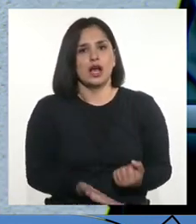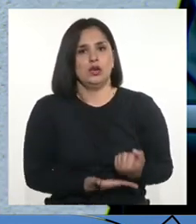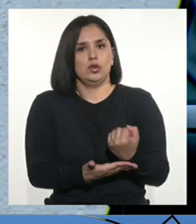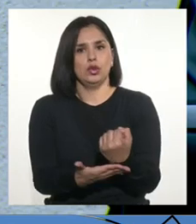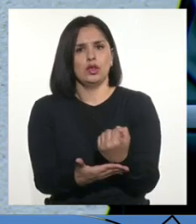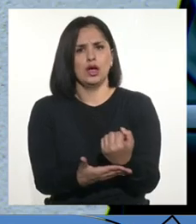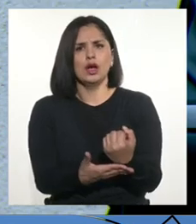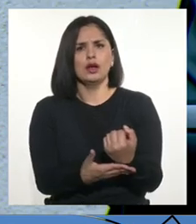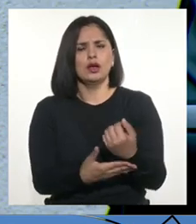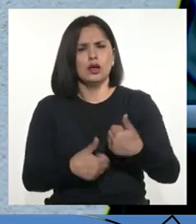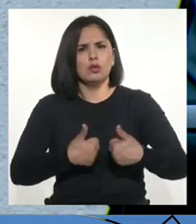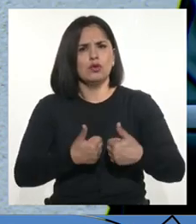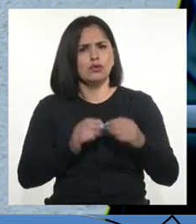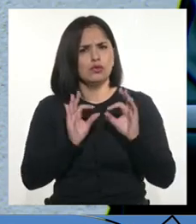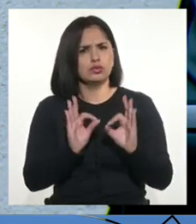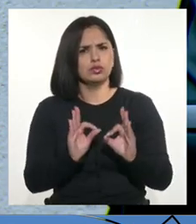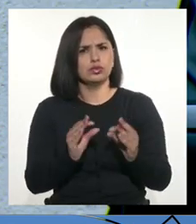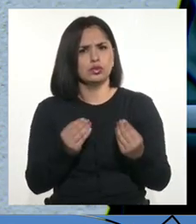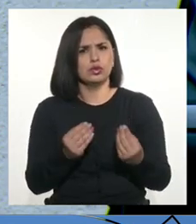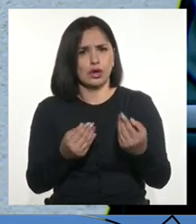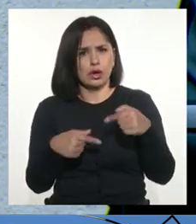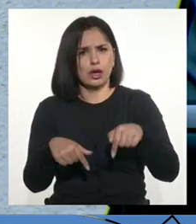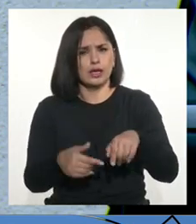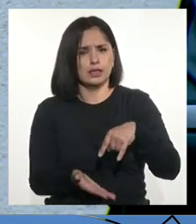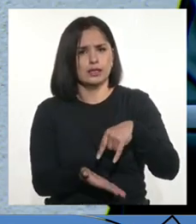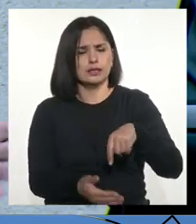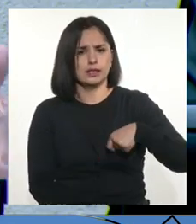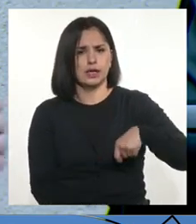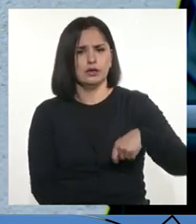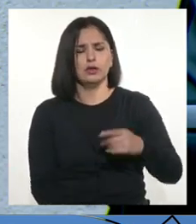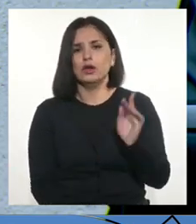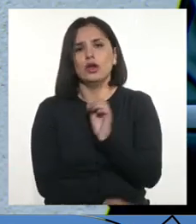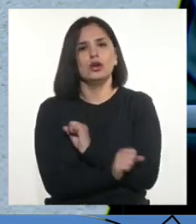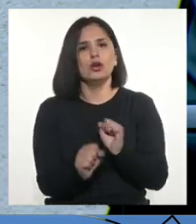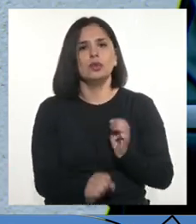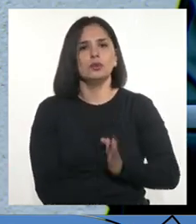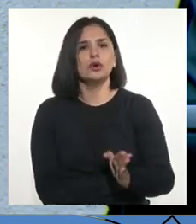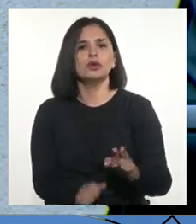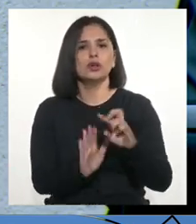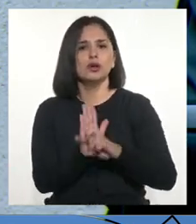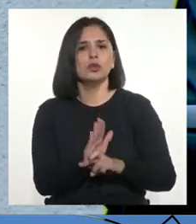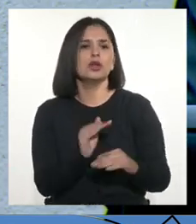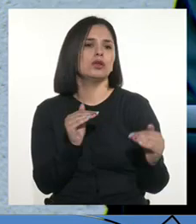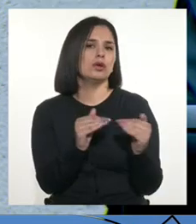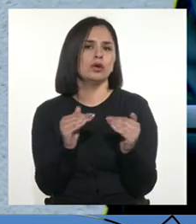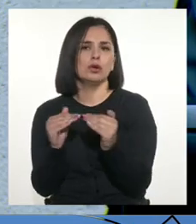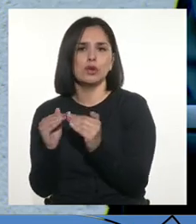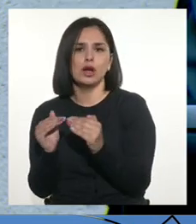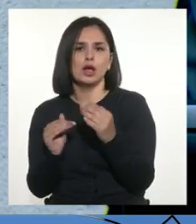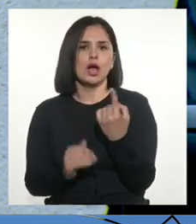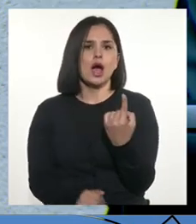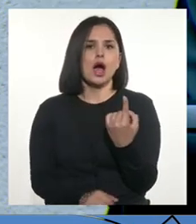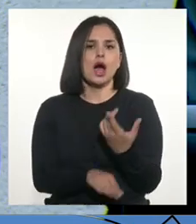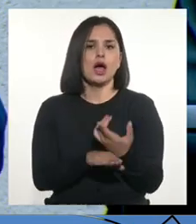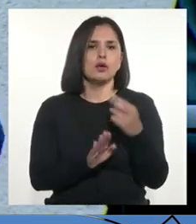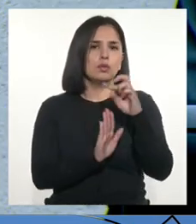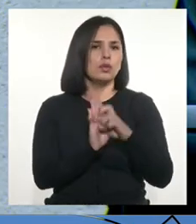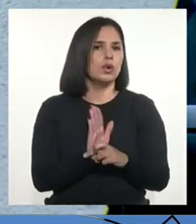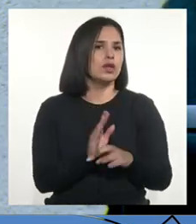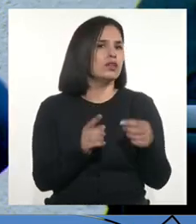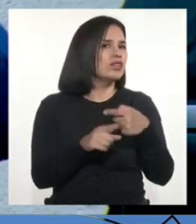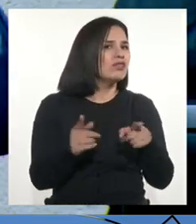gente muy calificada acá no podemos seguir tratando todos los proyectos igual hay proyectos de distintos